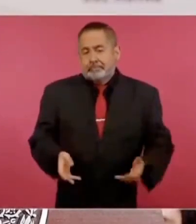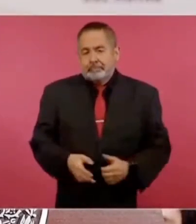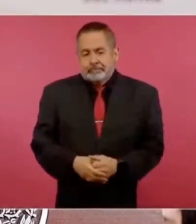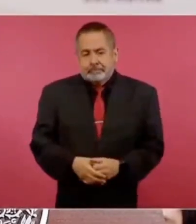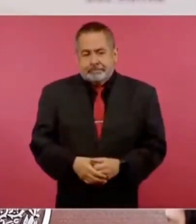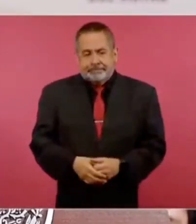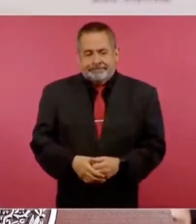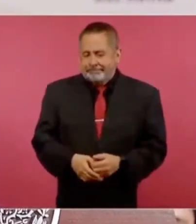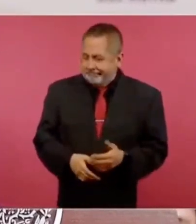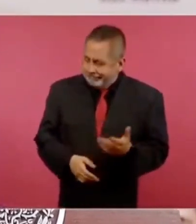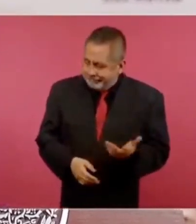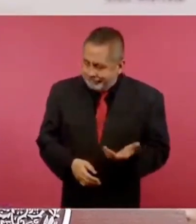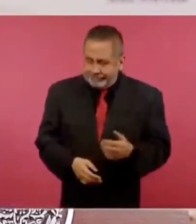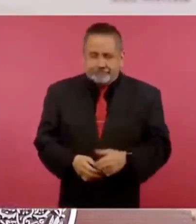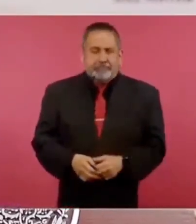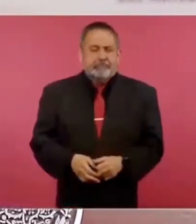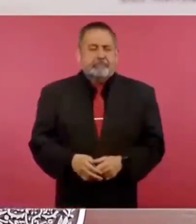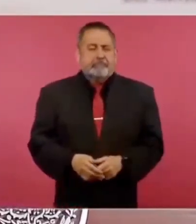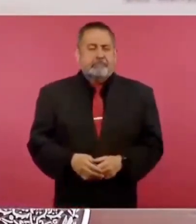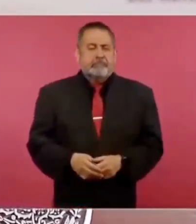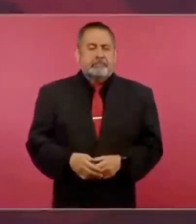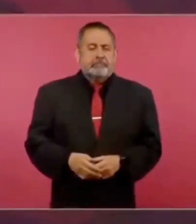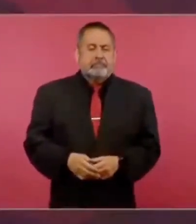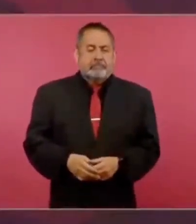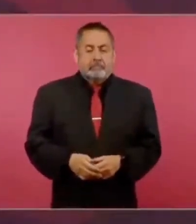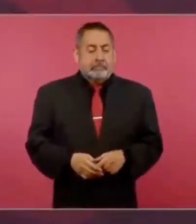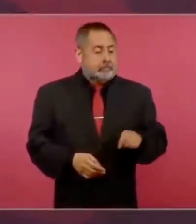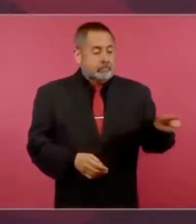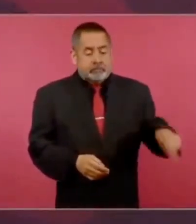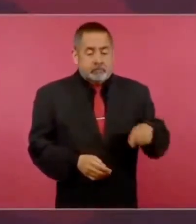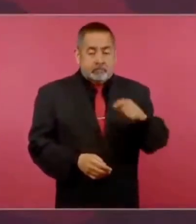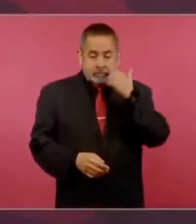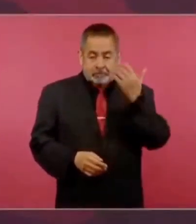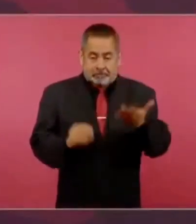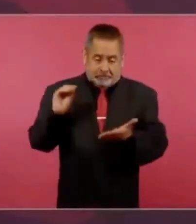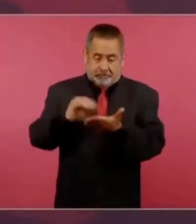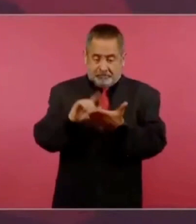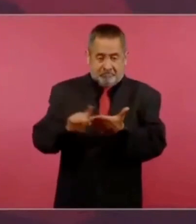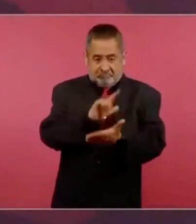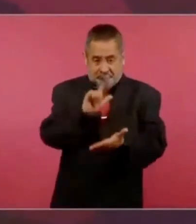Entonces, aun cuando quieren legalizar eso,